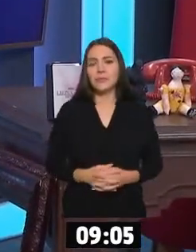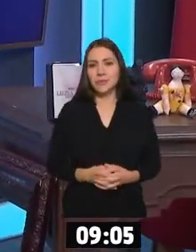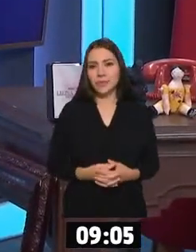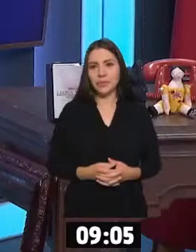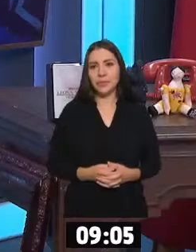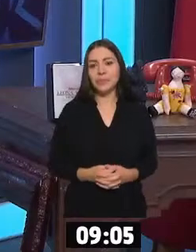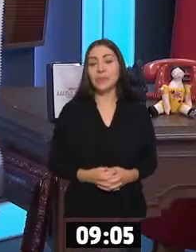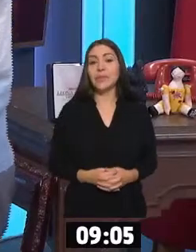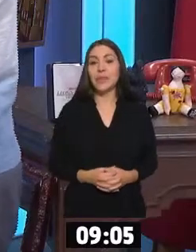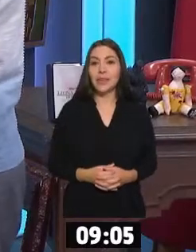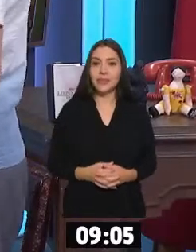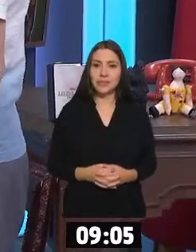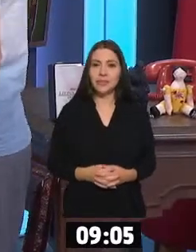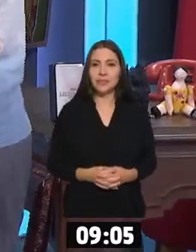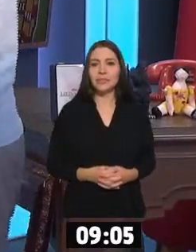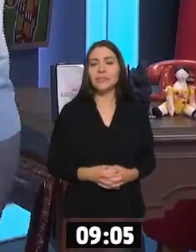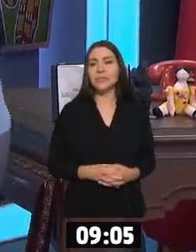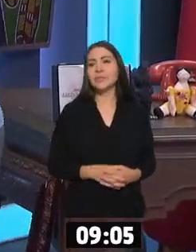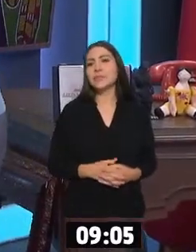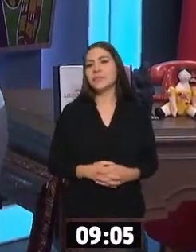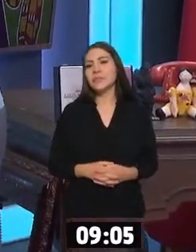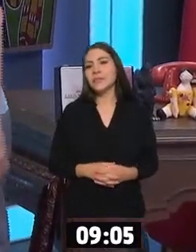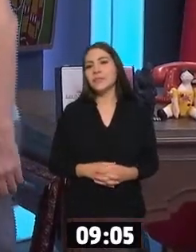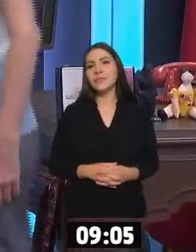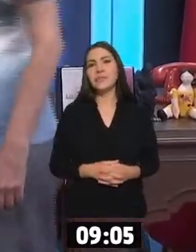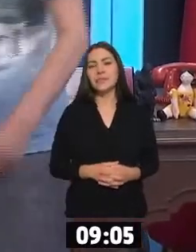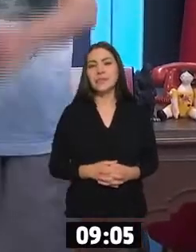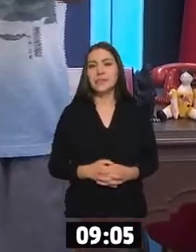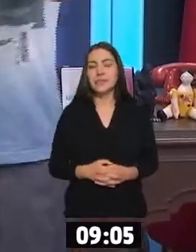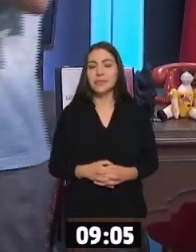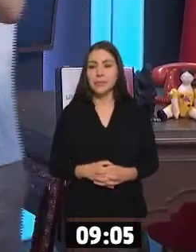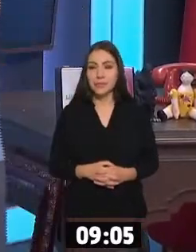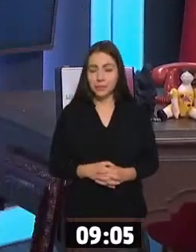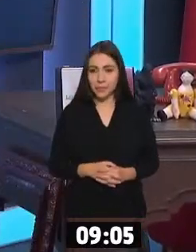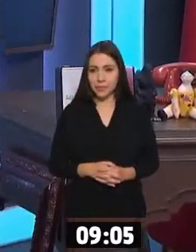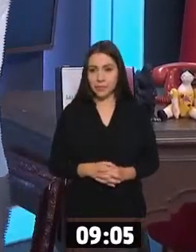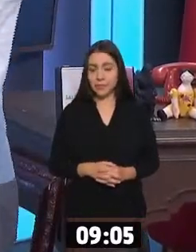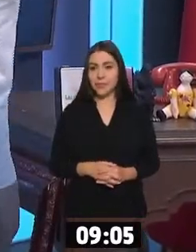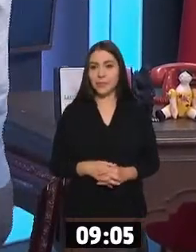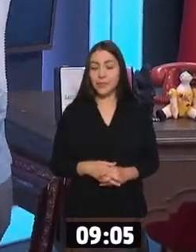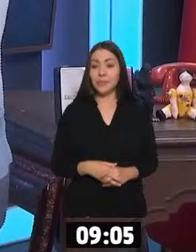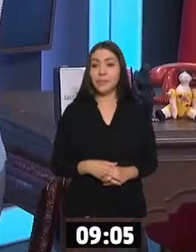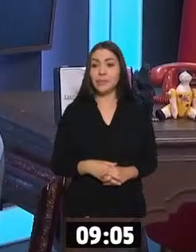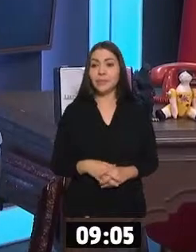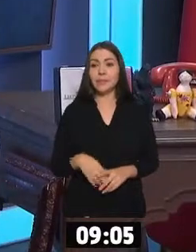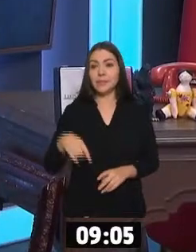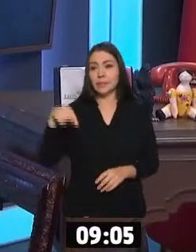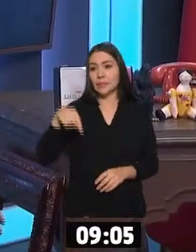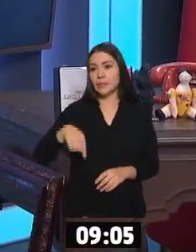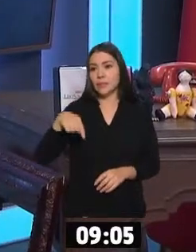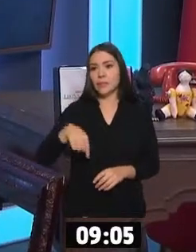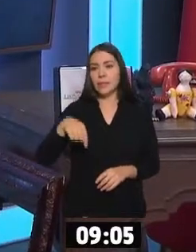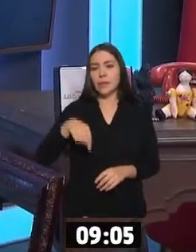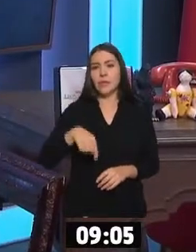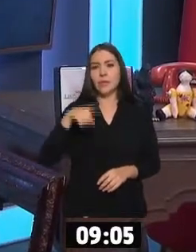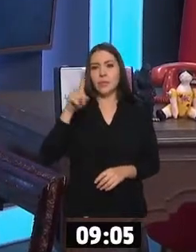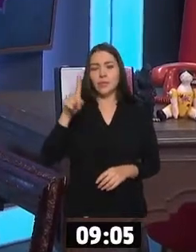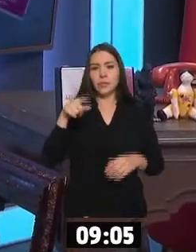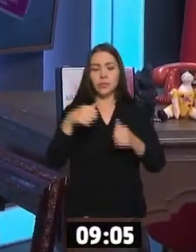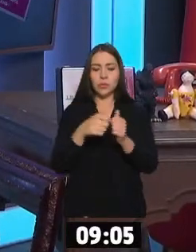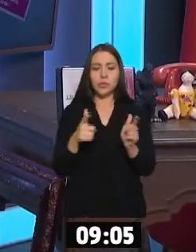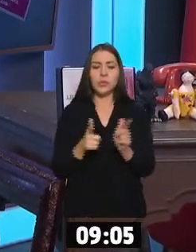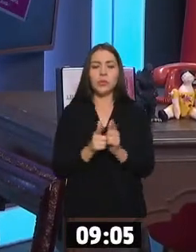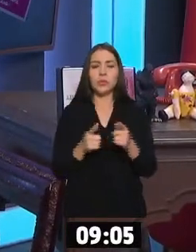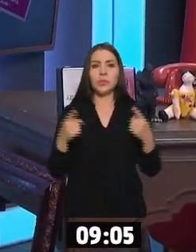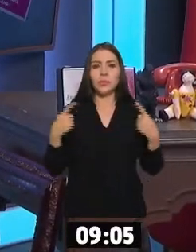Anduvo. Ah, bueno, pendejo, sí, ya luego, está bueno. Sígase. Sí, ay. Oiga, aquí se agarró una bandita ¿En dónde, de diga?